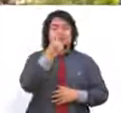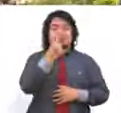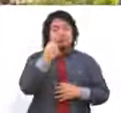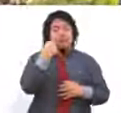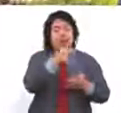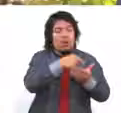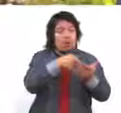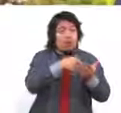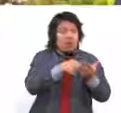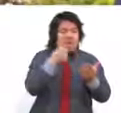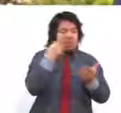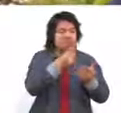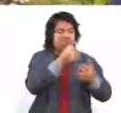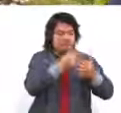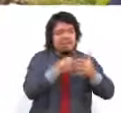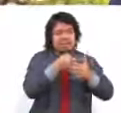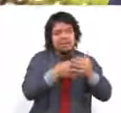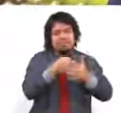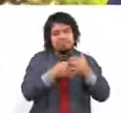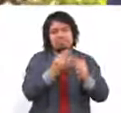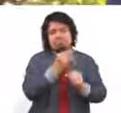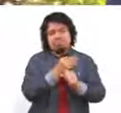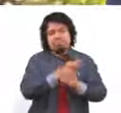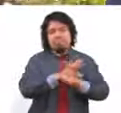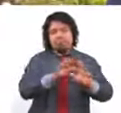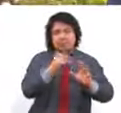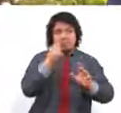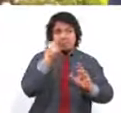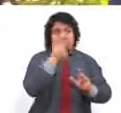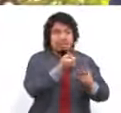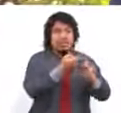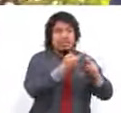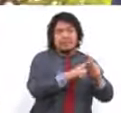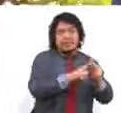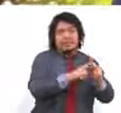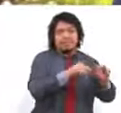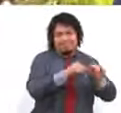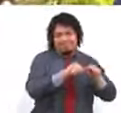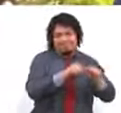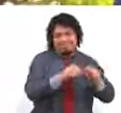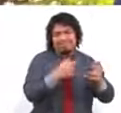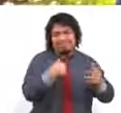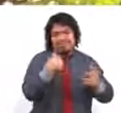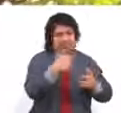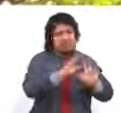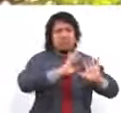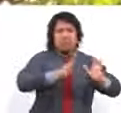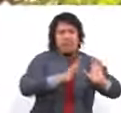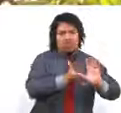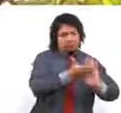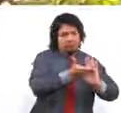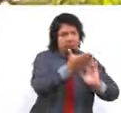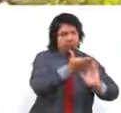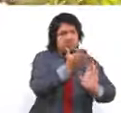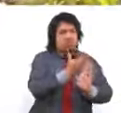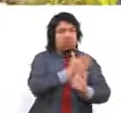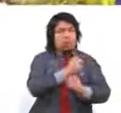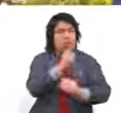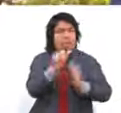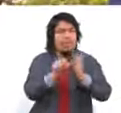su ubicación, y ya en realidad ya iniciaron los trabajos, es decir, el banderazo de salida ya se dio hace un mes.